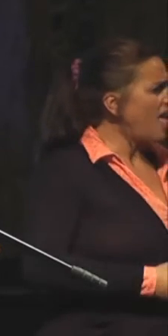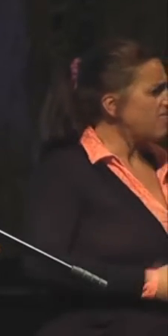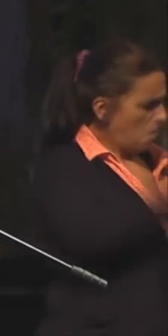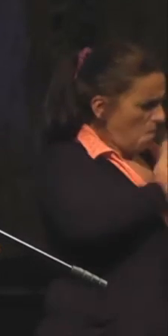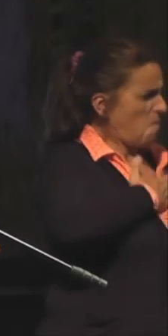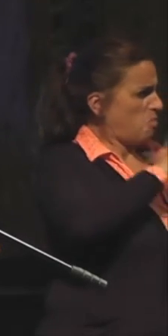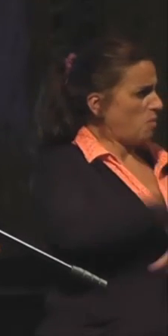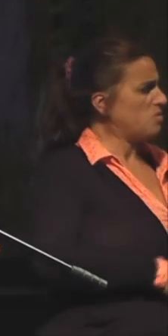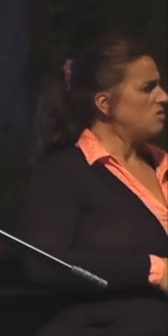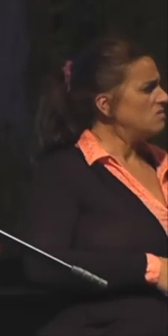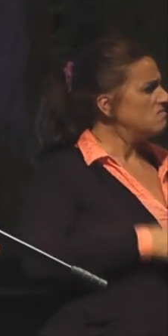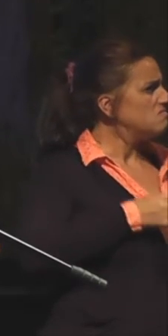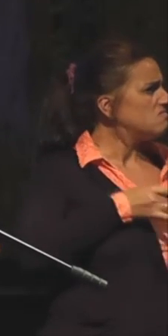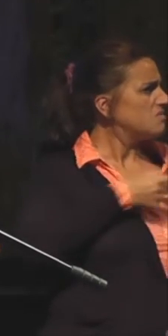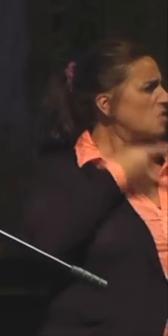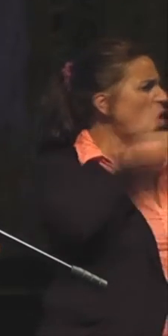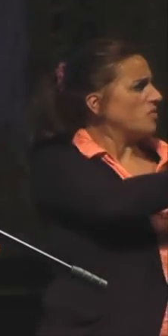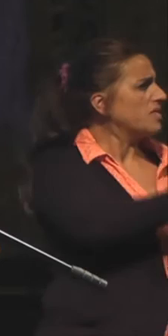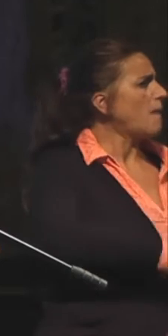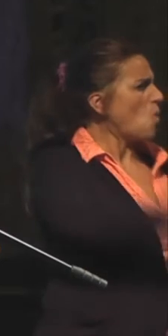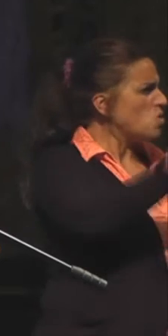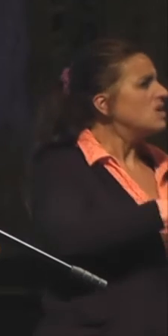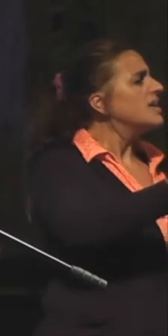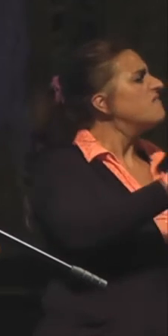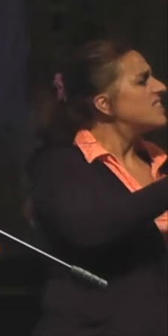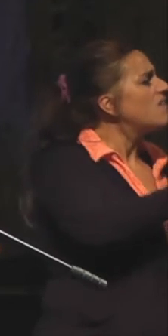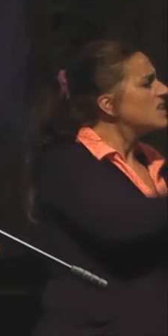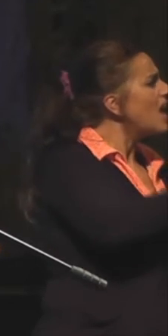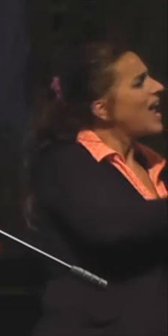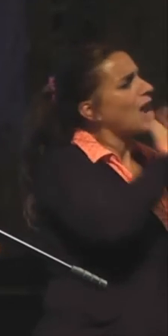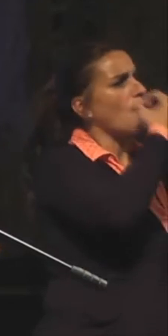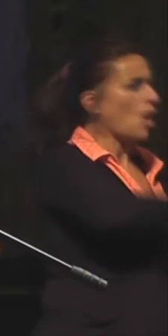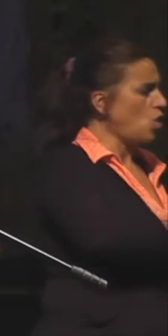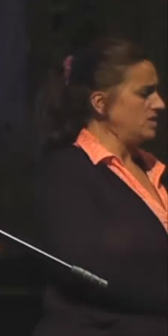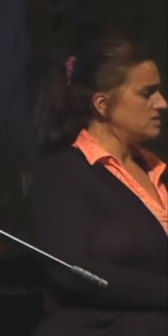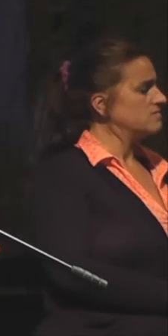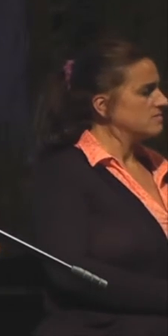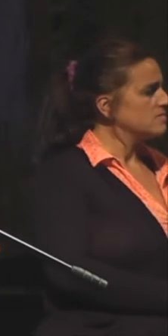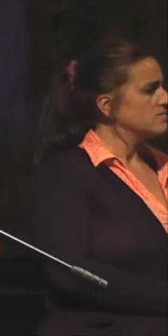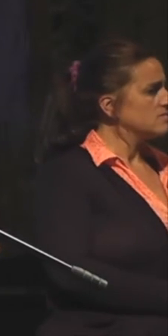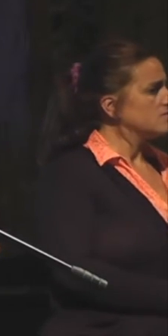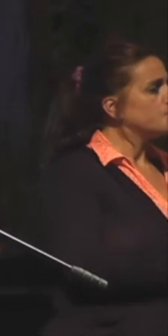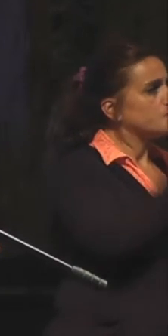derribaba muros y convocaban los mejores por el bien del país y por eso